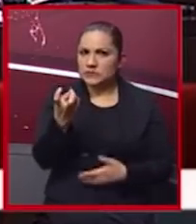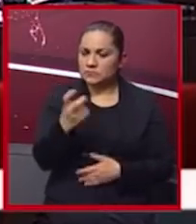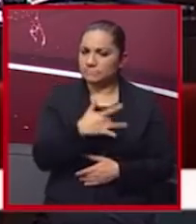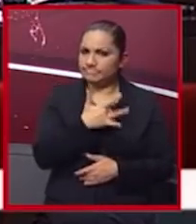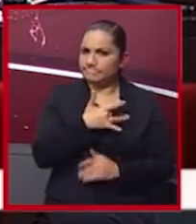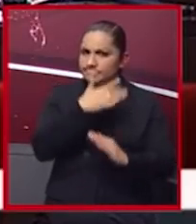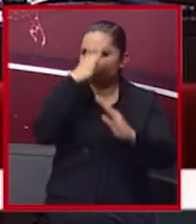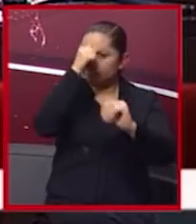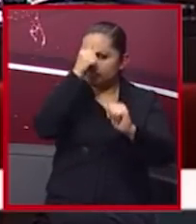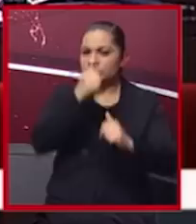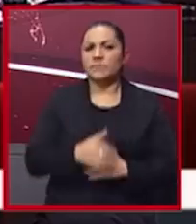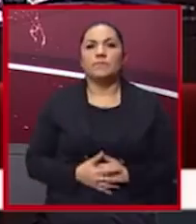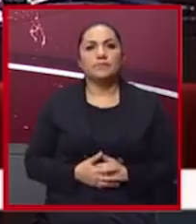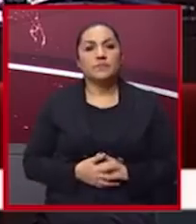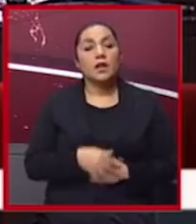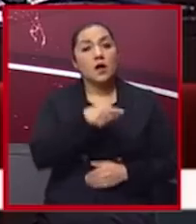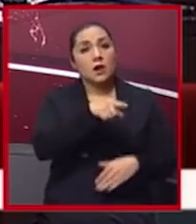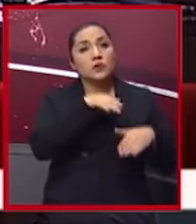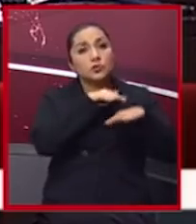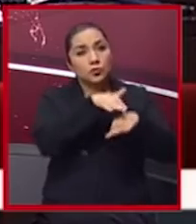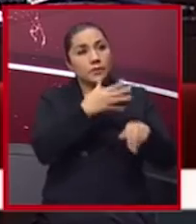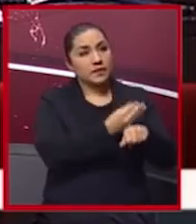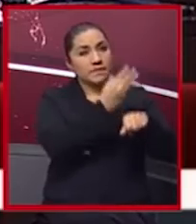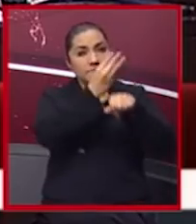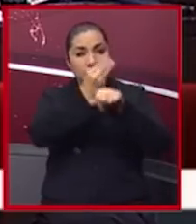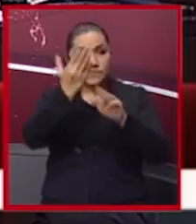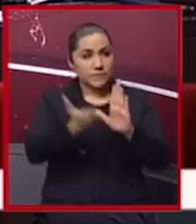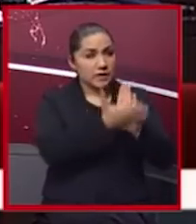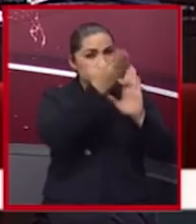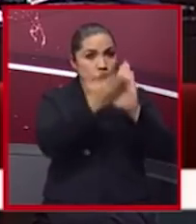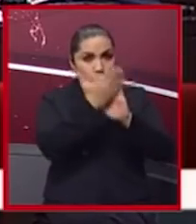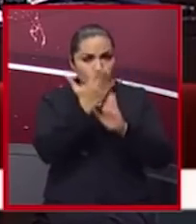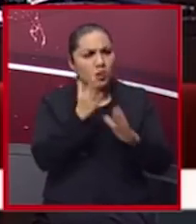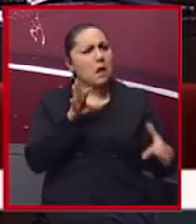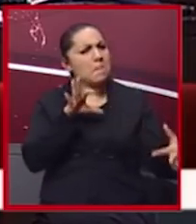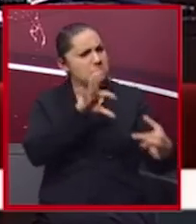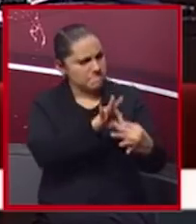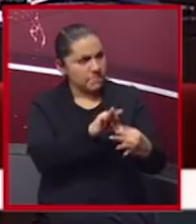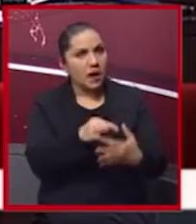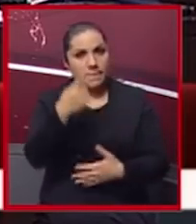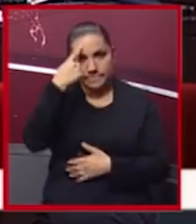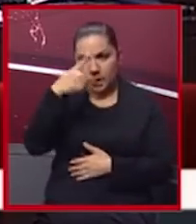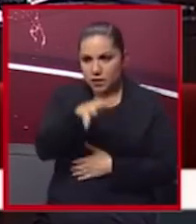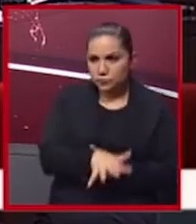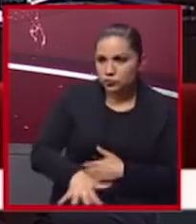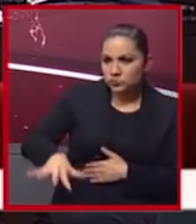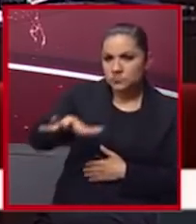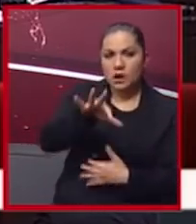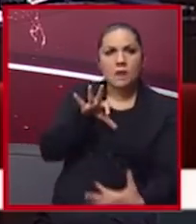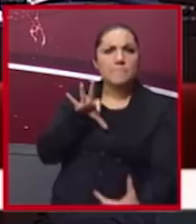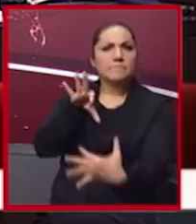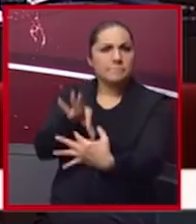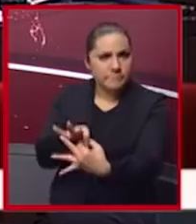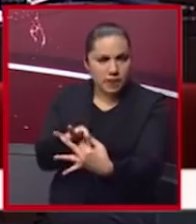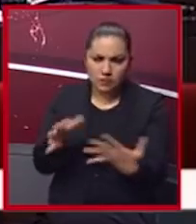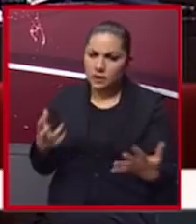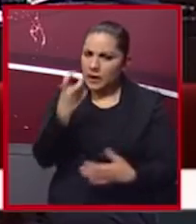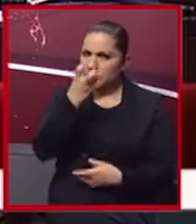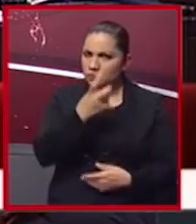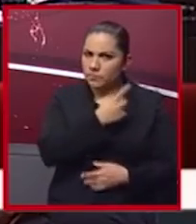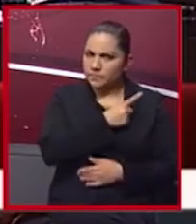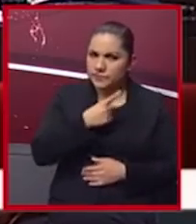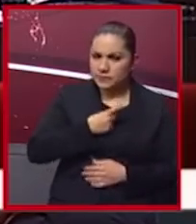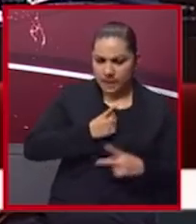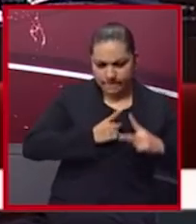inversión en infraestructura y hacia el gasto social es un avance necesario hacia un modelo económico basado en la justicia social y la búsqueda